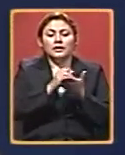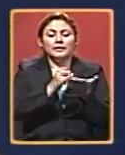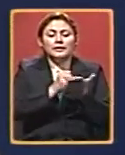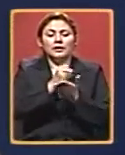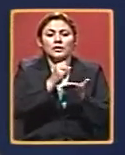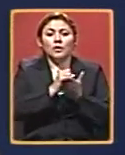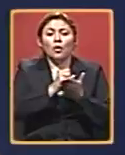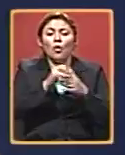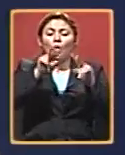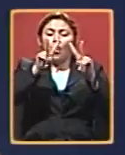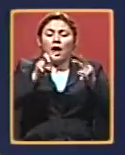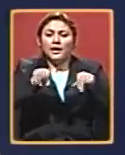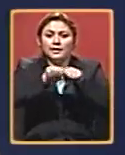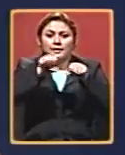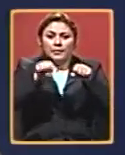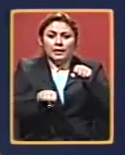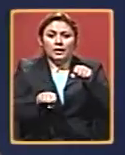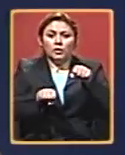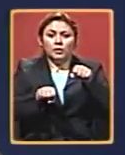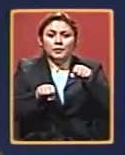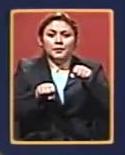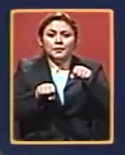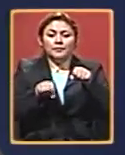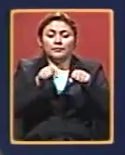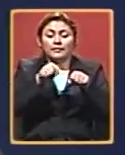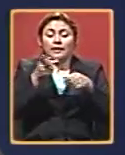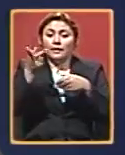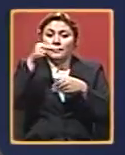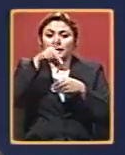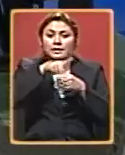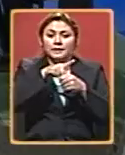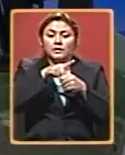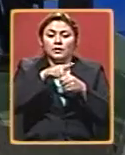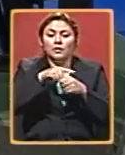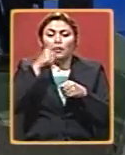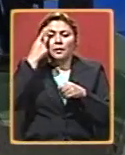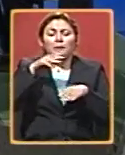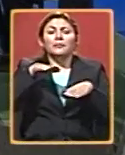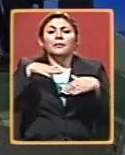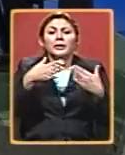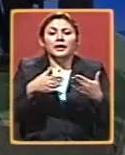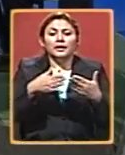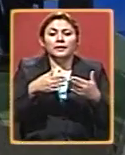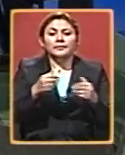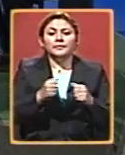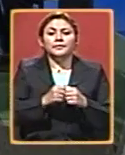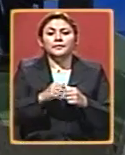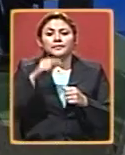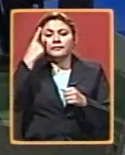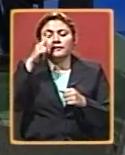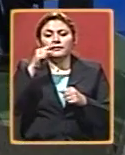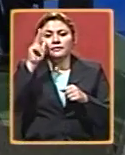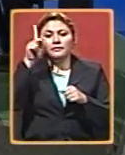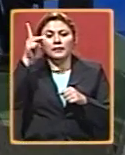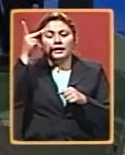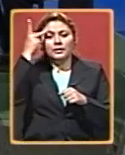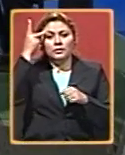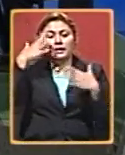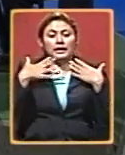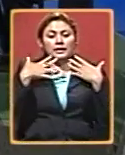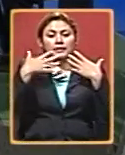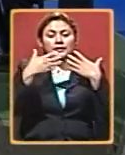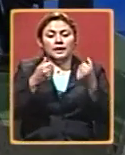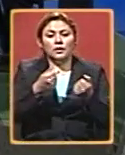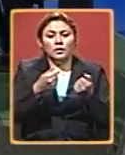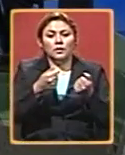análisis sistemático de esa participación, de manera tal que las políticas de salud,